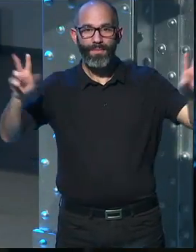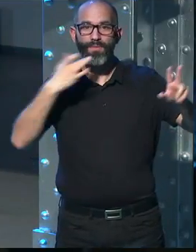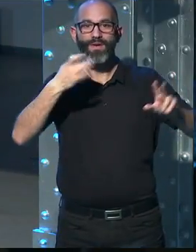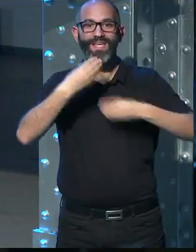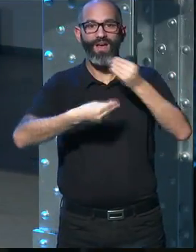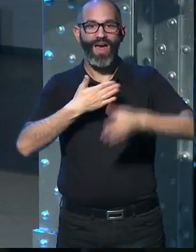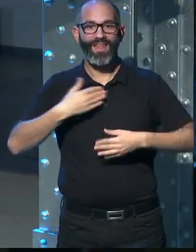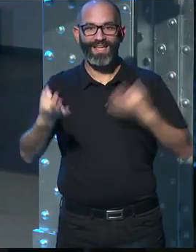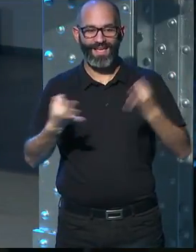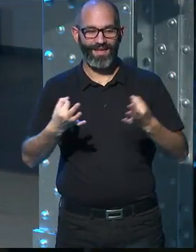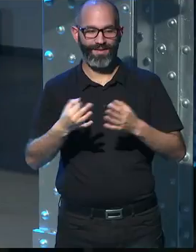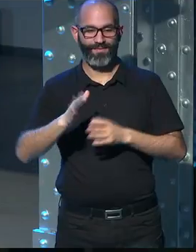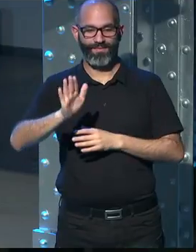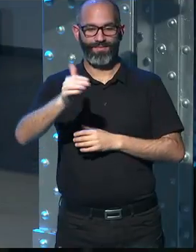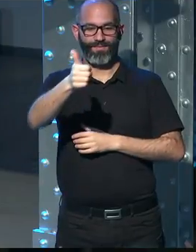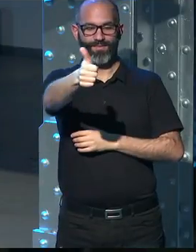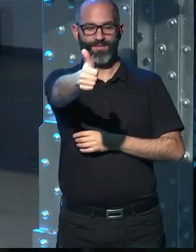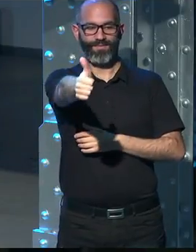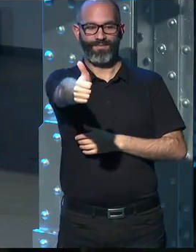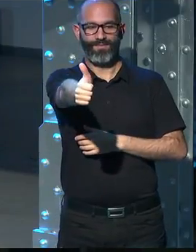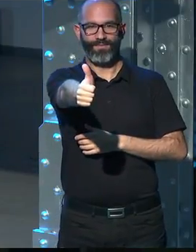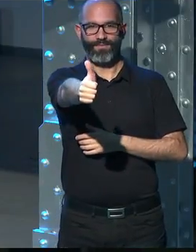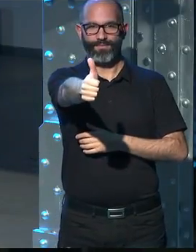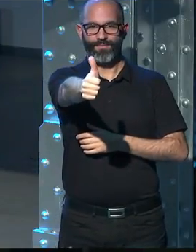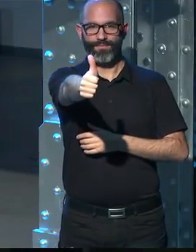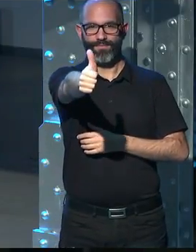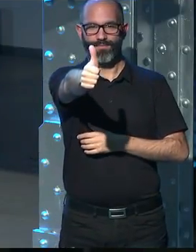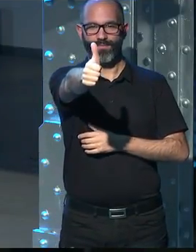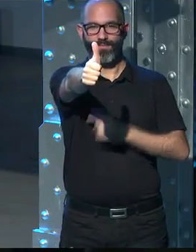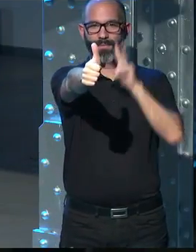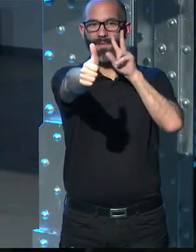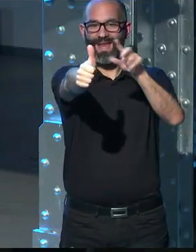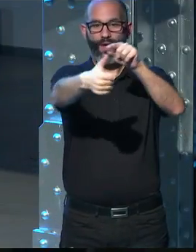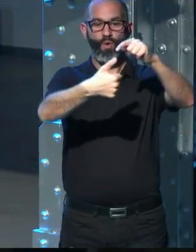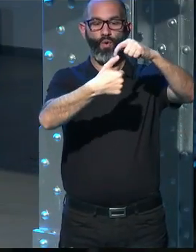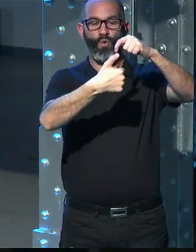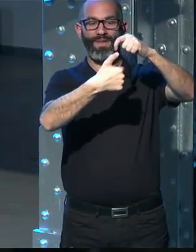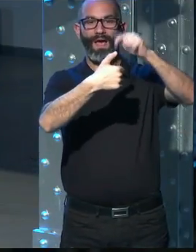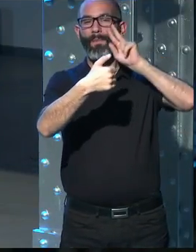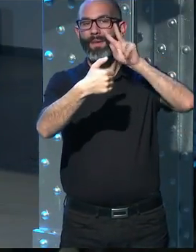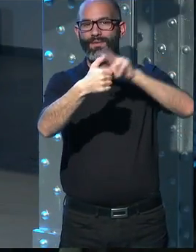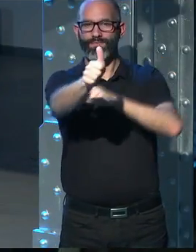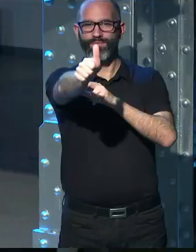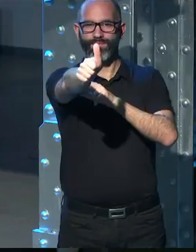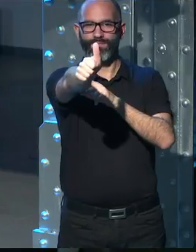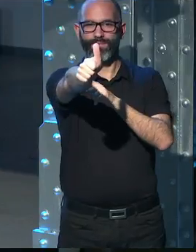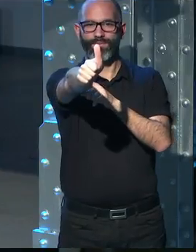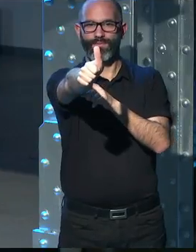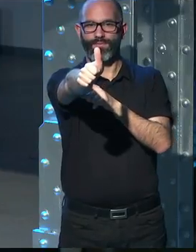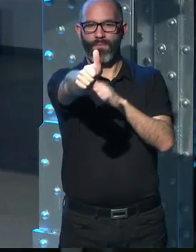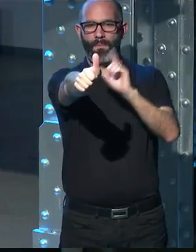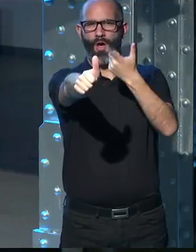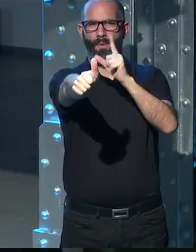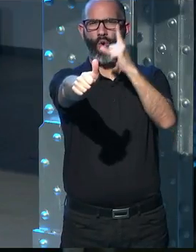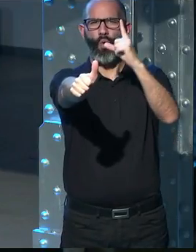alarguéis el brazo, así, con el pulgar elevado, miréis a la uña. A esta distancia, vuestra uña, que tiene